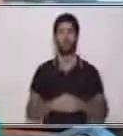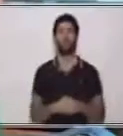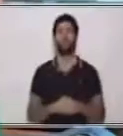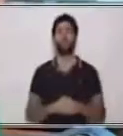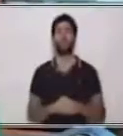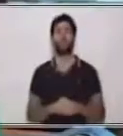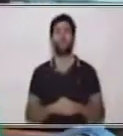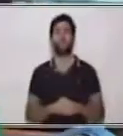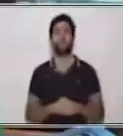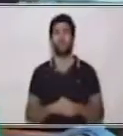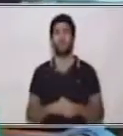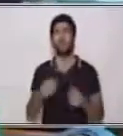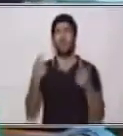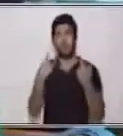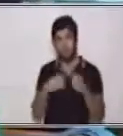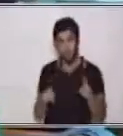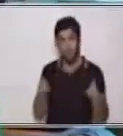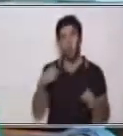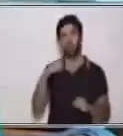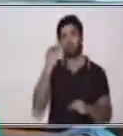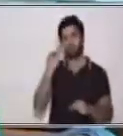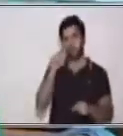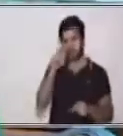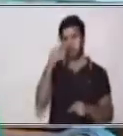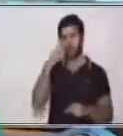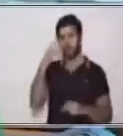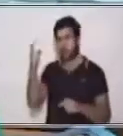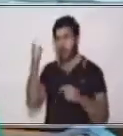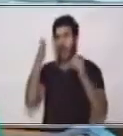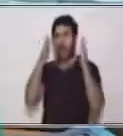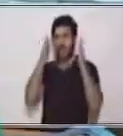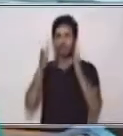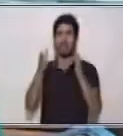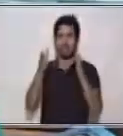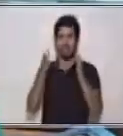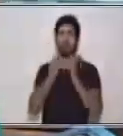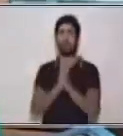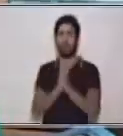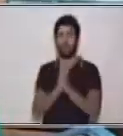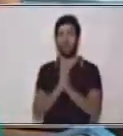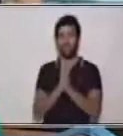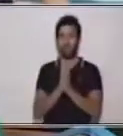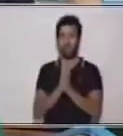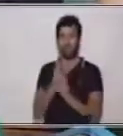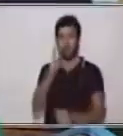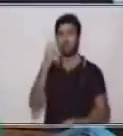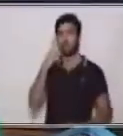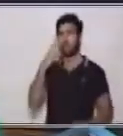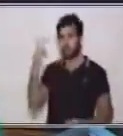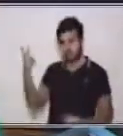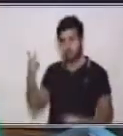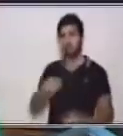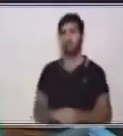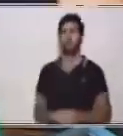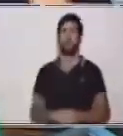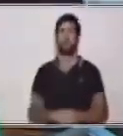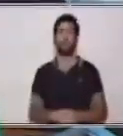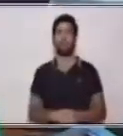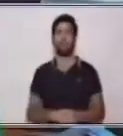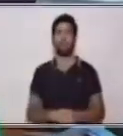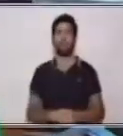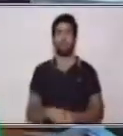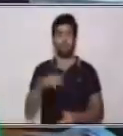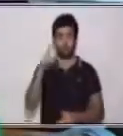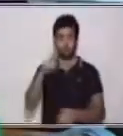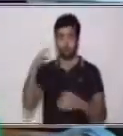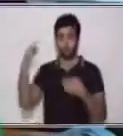Marcos. Pero aquí quiero yo que pongas mucha atención en las siguientes imágenes, que